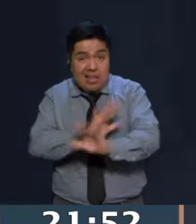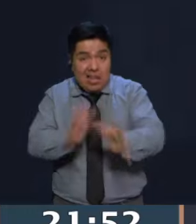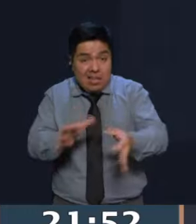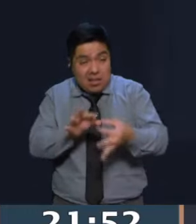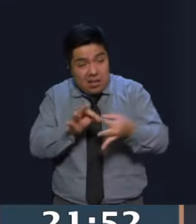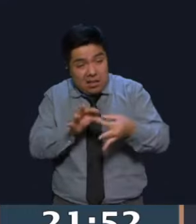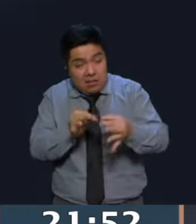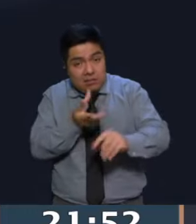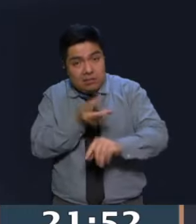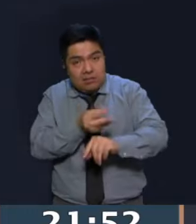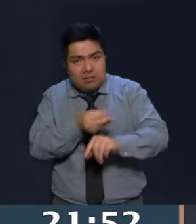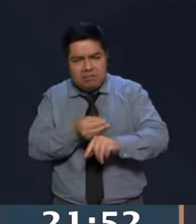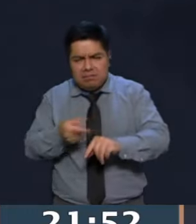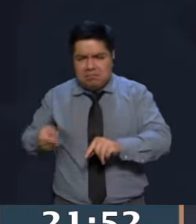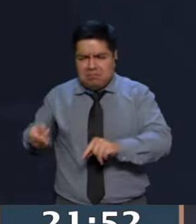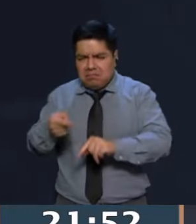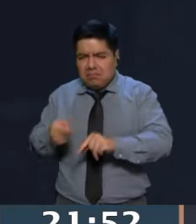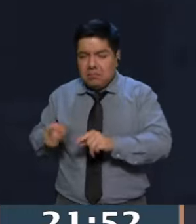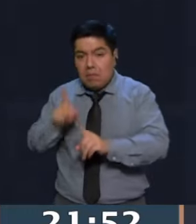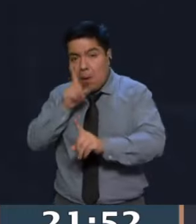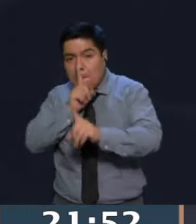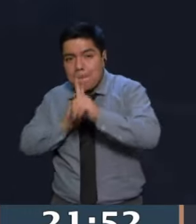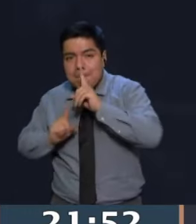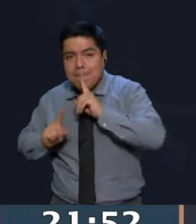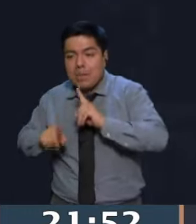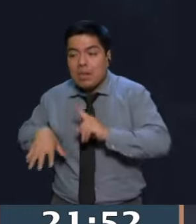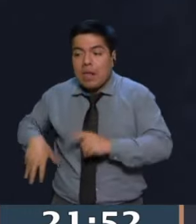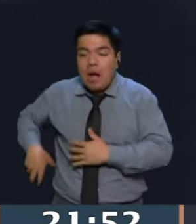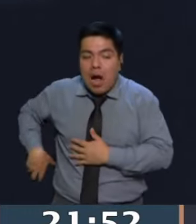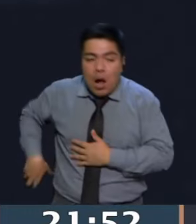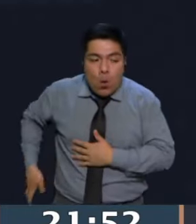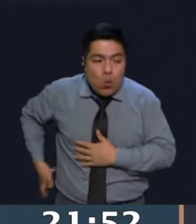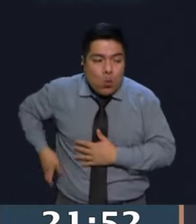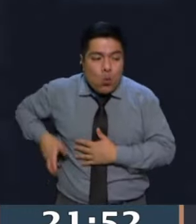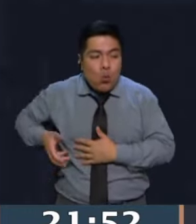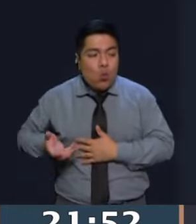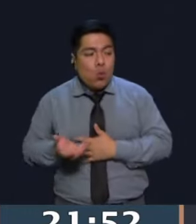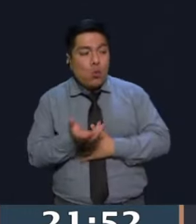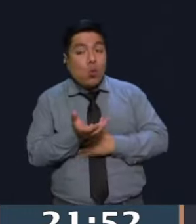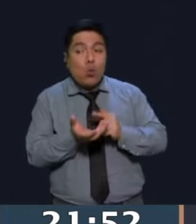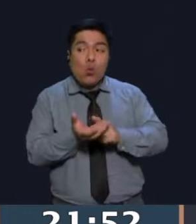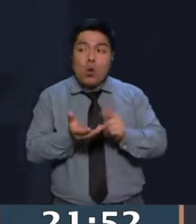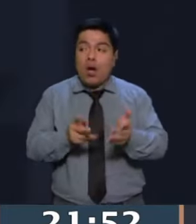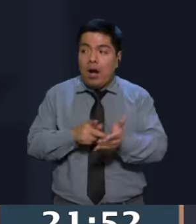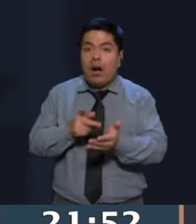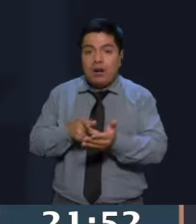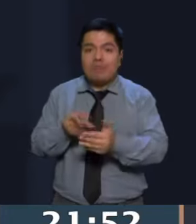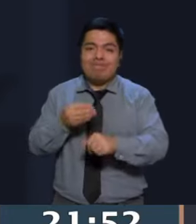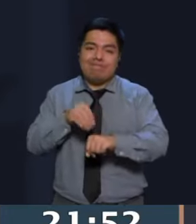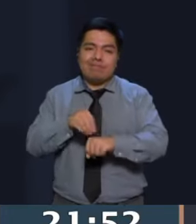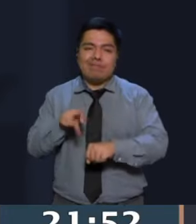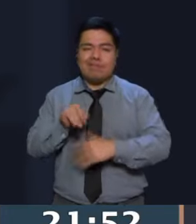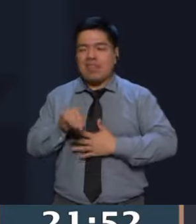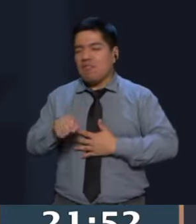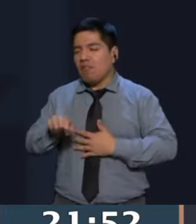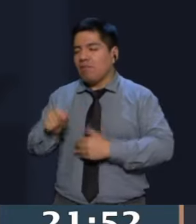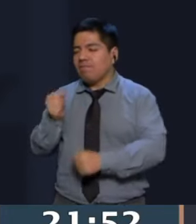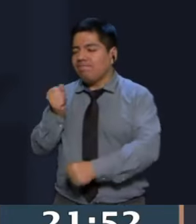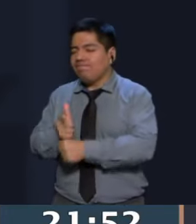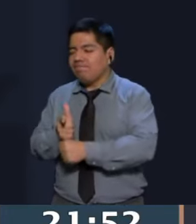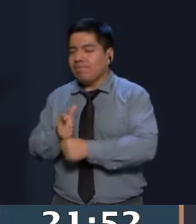de Iztapalapa. Entonces, están reciclando esta noticia falsa, y bueno, Infodemia